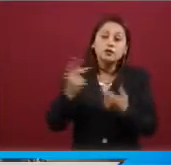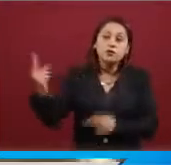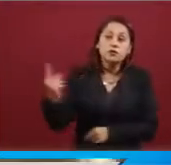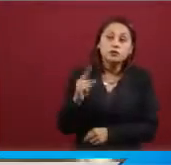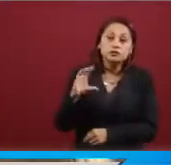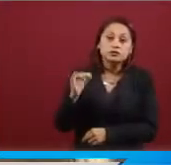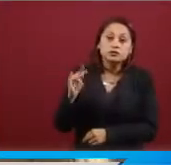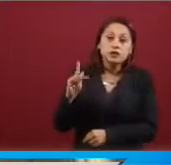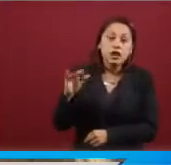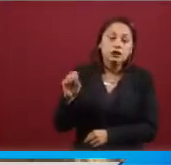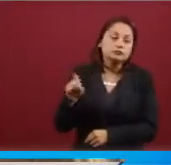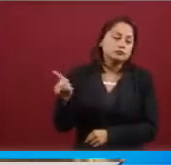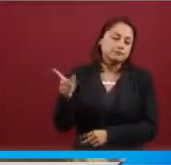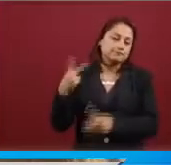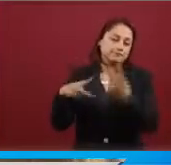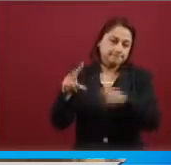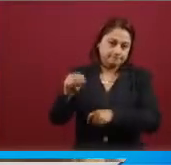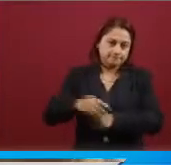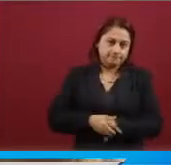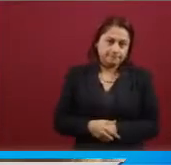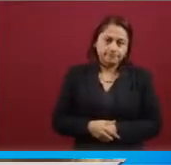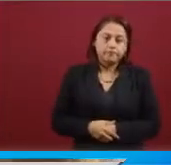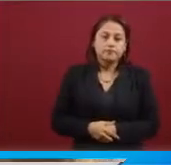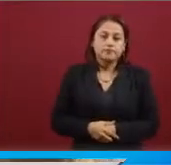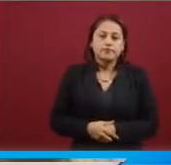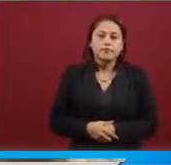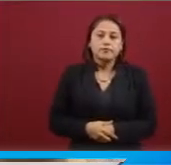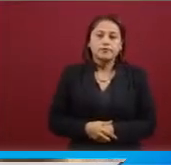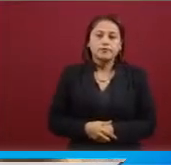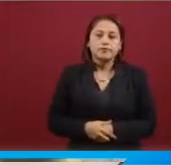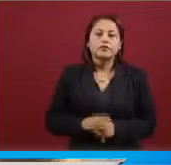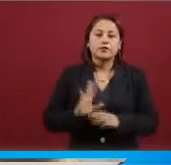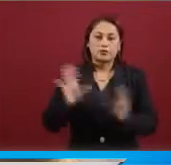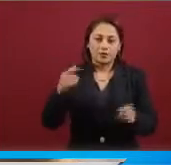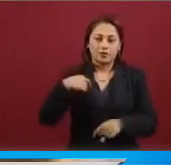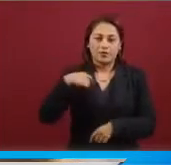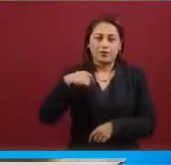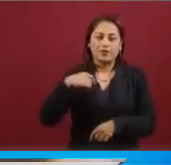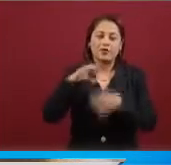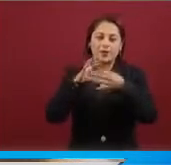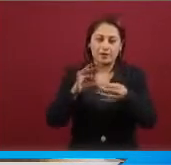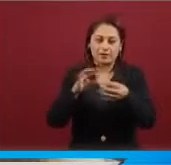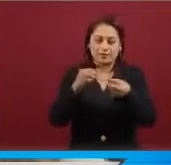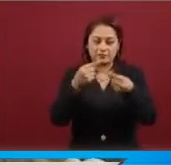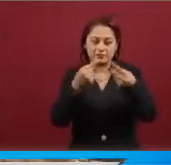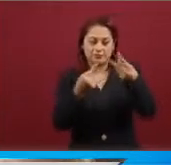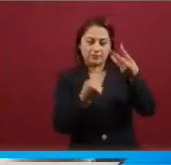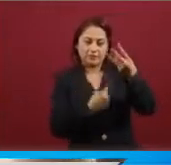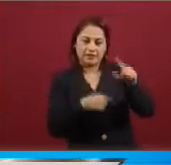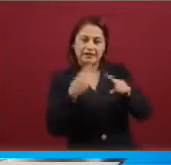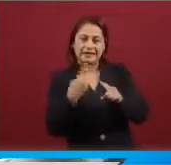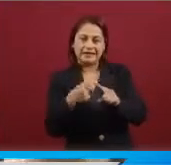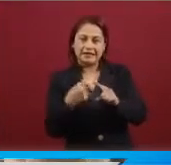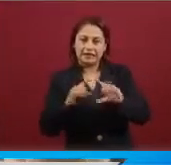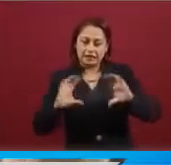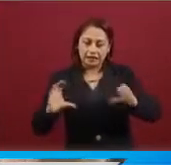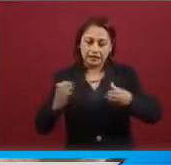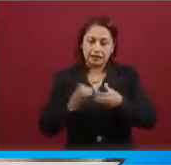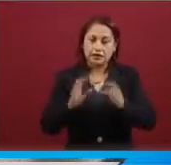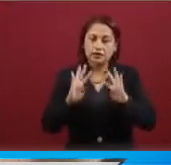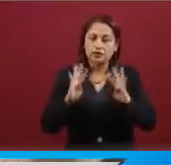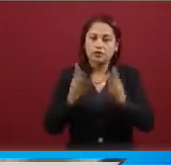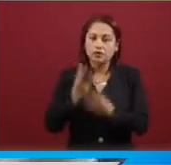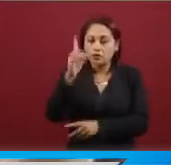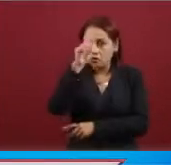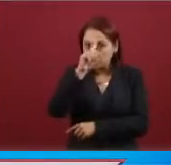Sindicato de Pemex. Los trabajadores sindicalizados colaboran con los planes de desarrollo del gobierno federal. El sindicato no forma parte del Consejo de